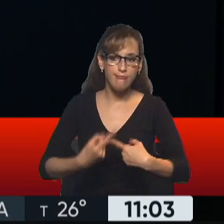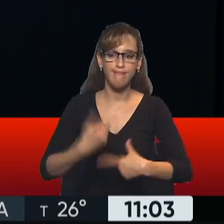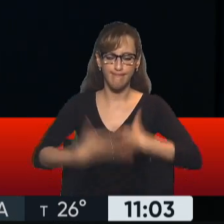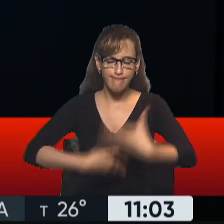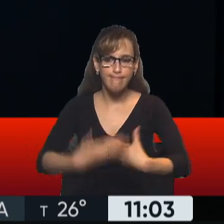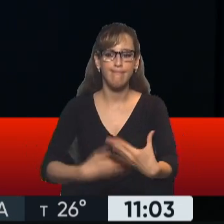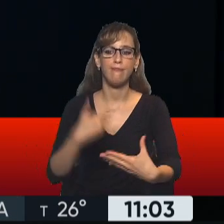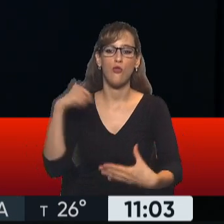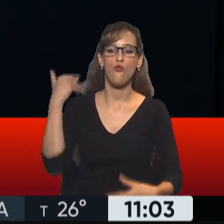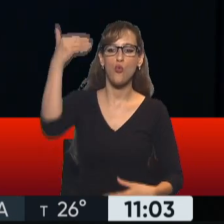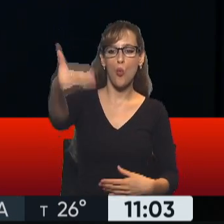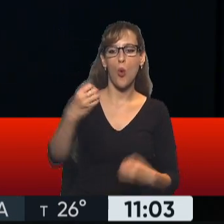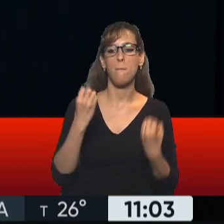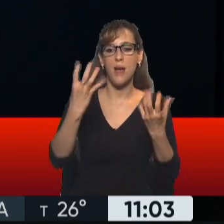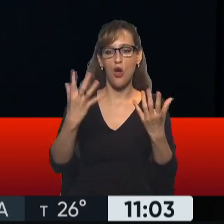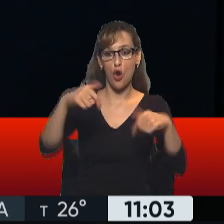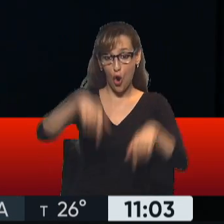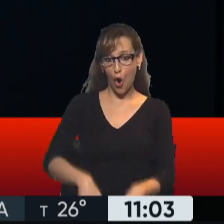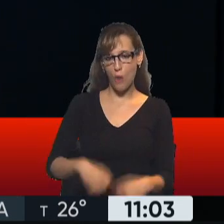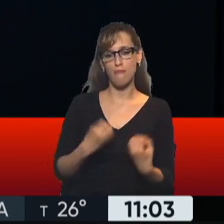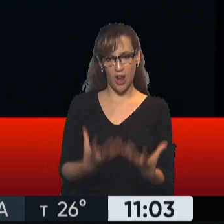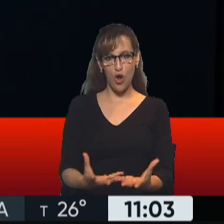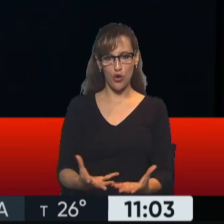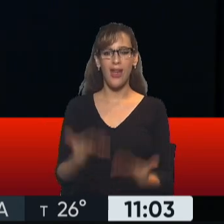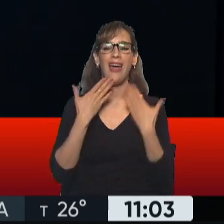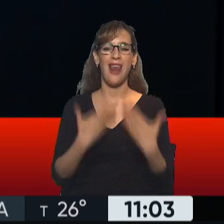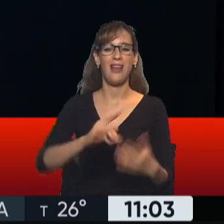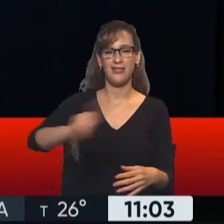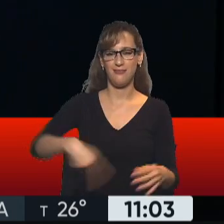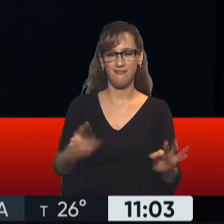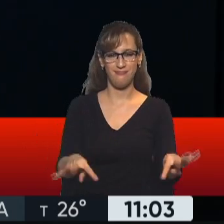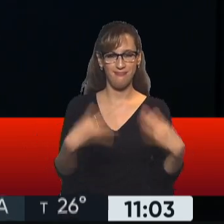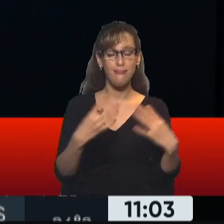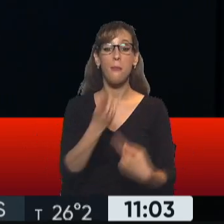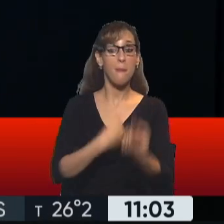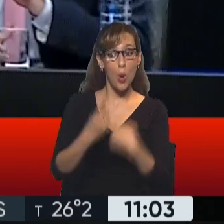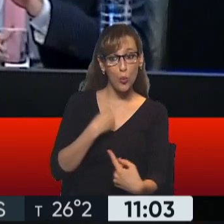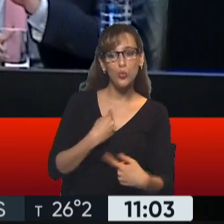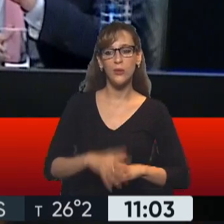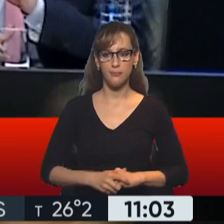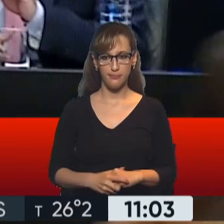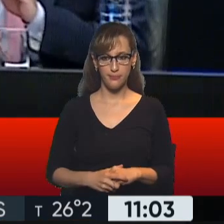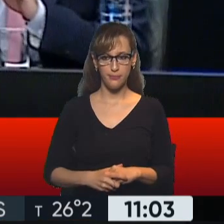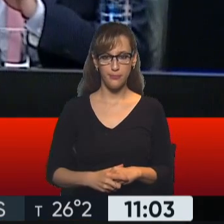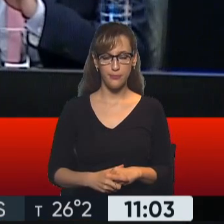mejor presente y un futuro de esperanza. Muchas gracias por su atención y quedo atento a sus preguntas. Bueno,